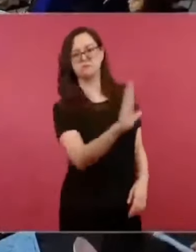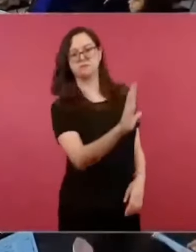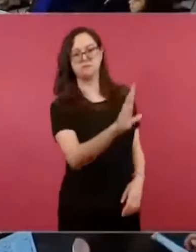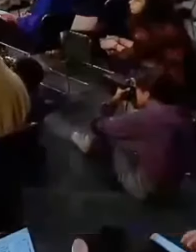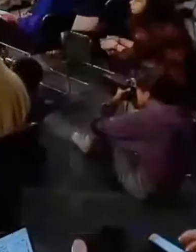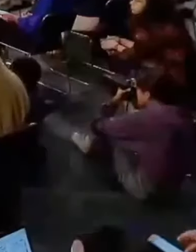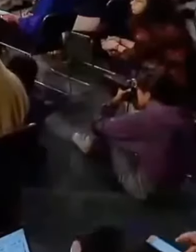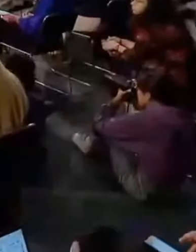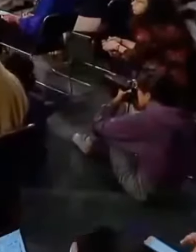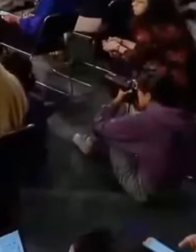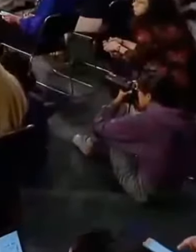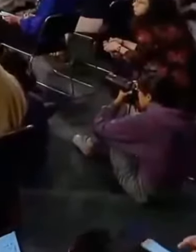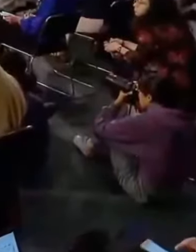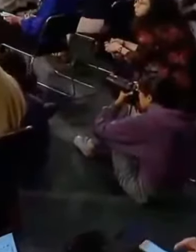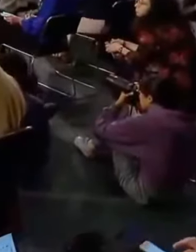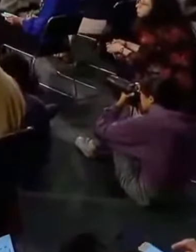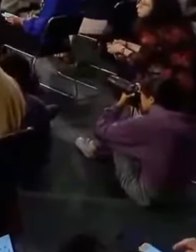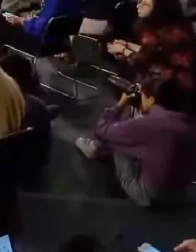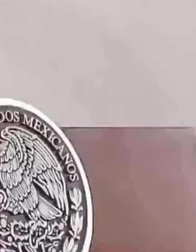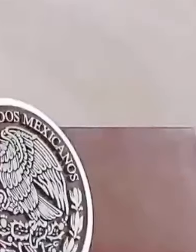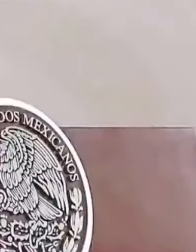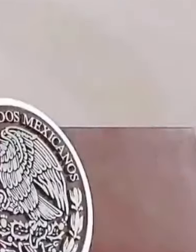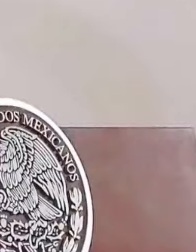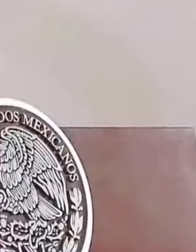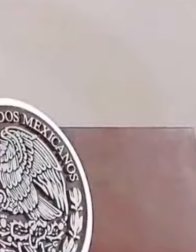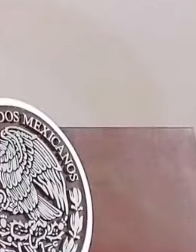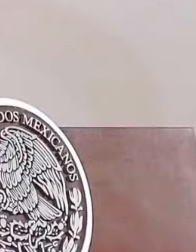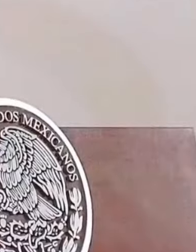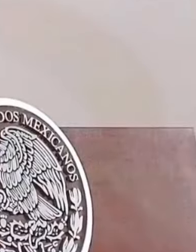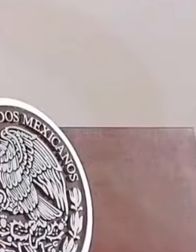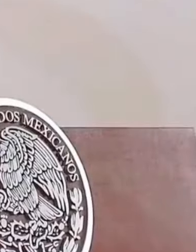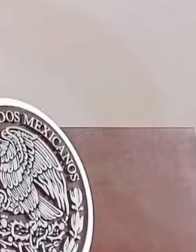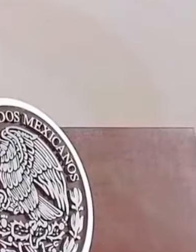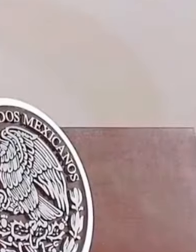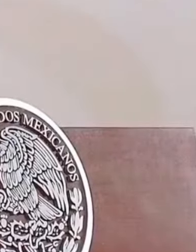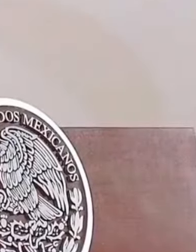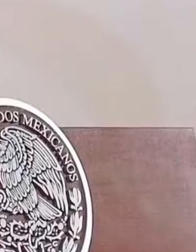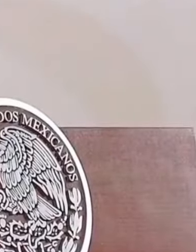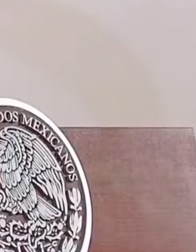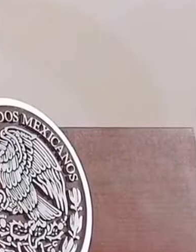y que podían hacer y deshacer y violar nuestra soberanía.